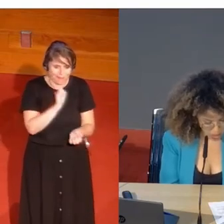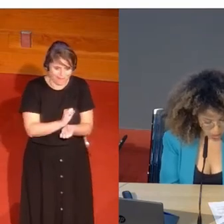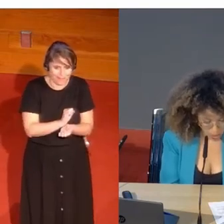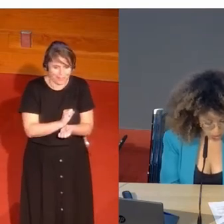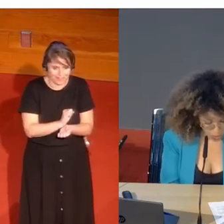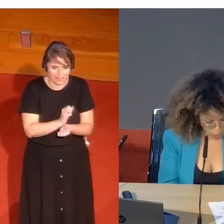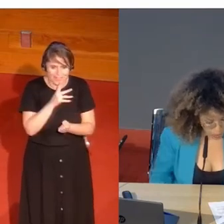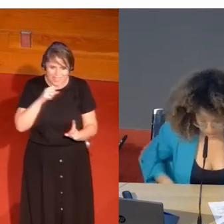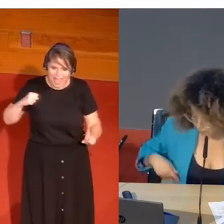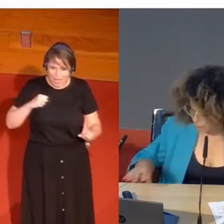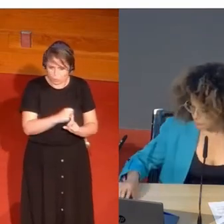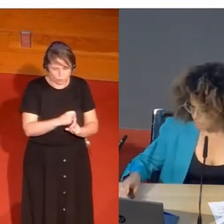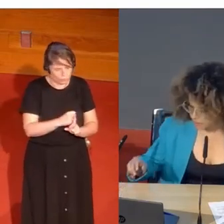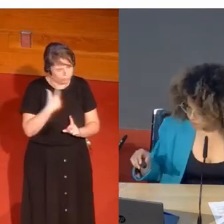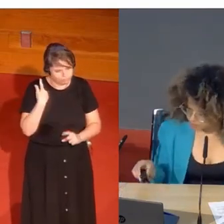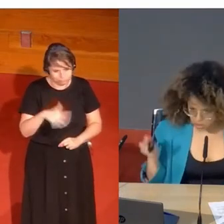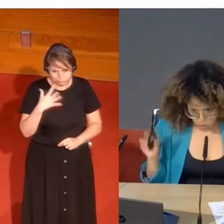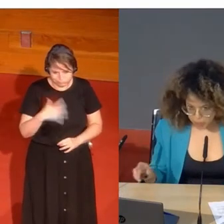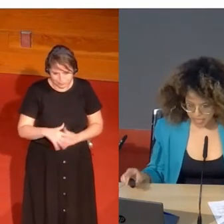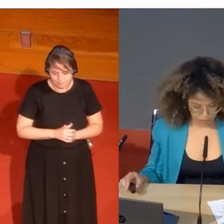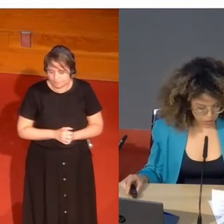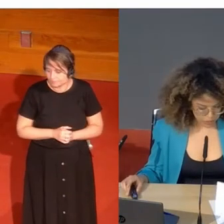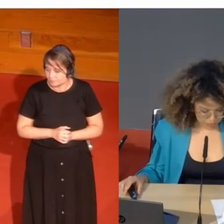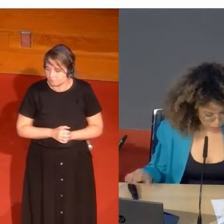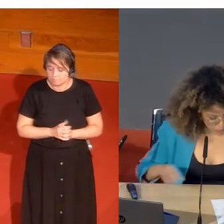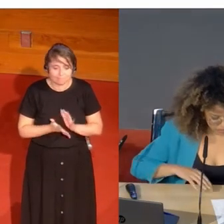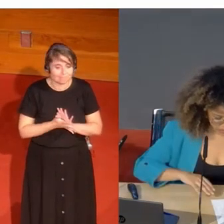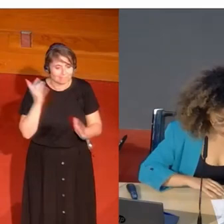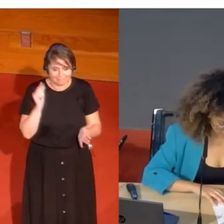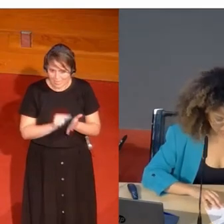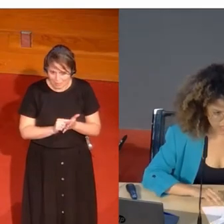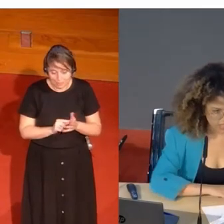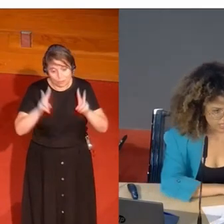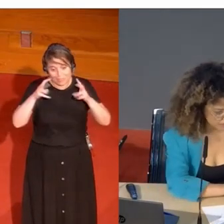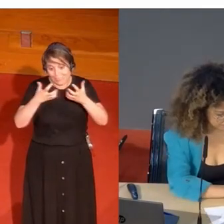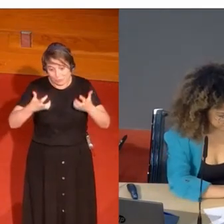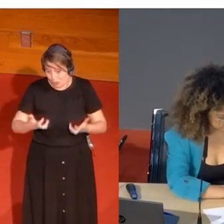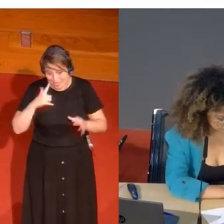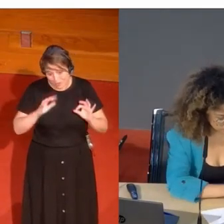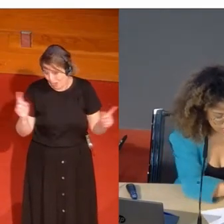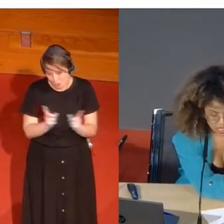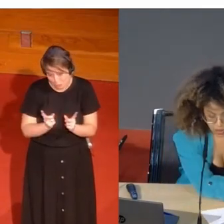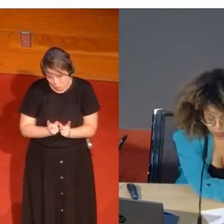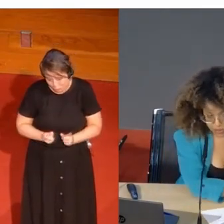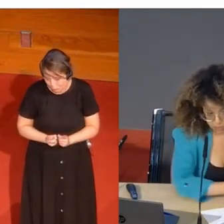sometido a a un acoso brutal superrápido en forma de titulares eh